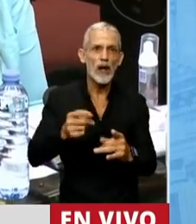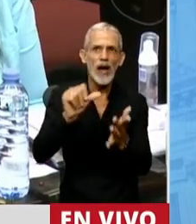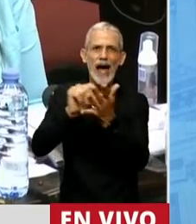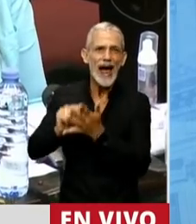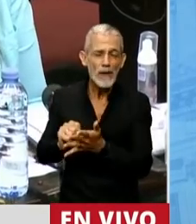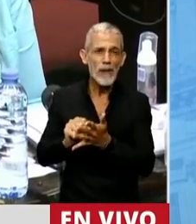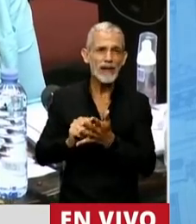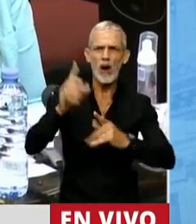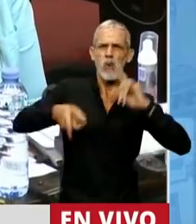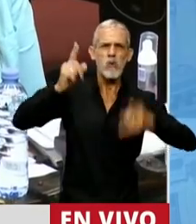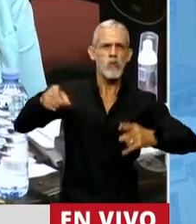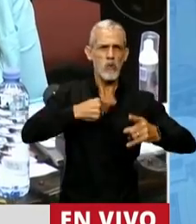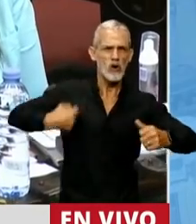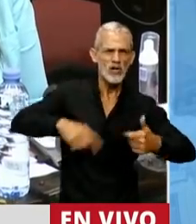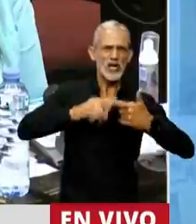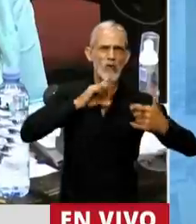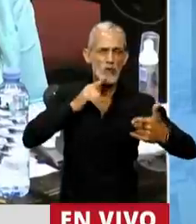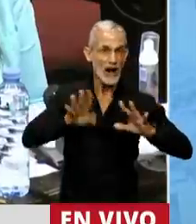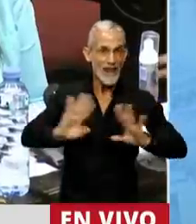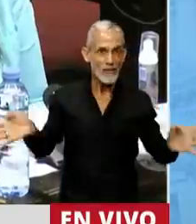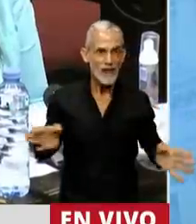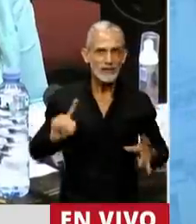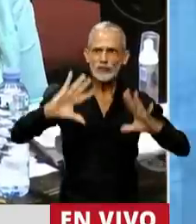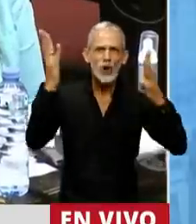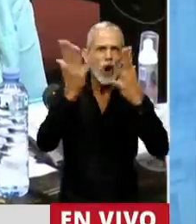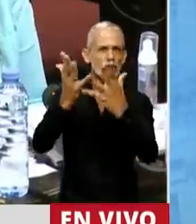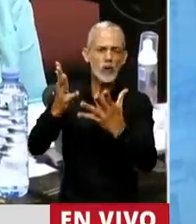países totalitarios del planeta. La están...